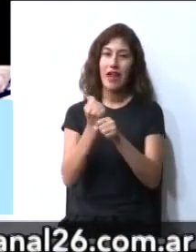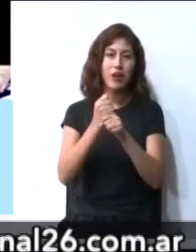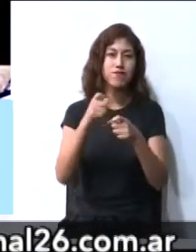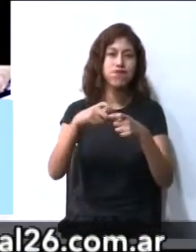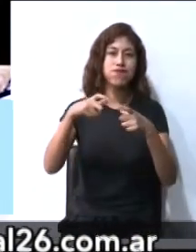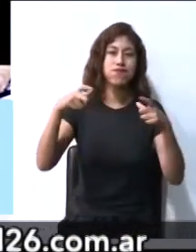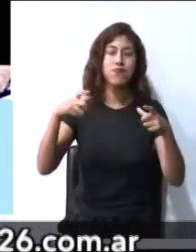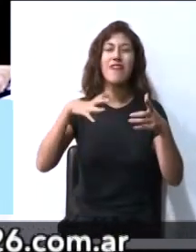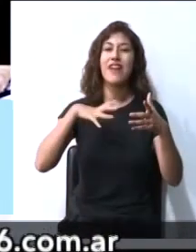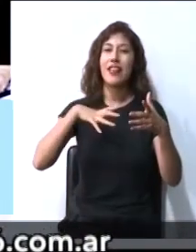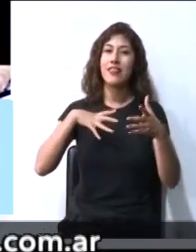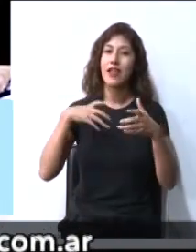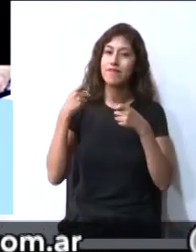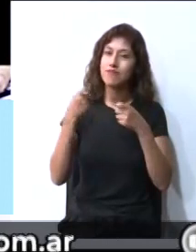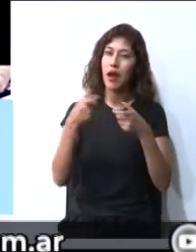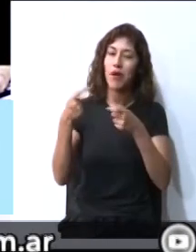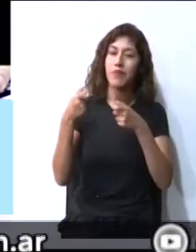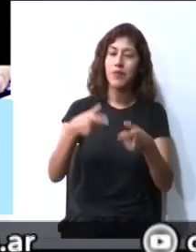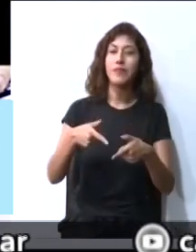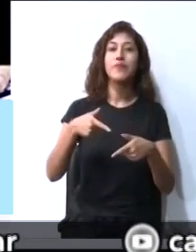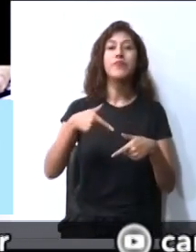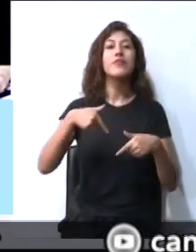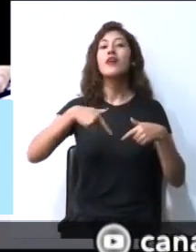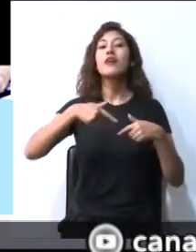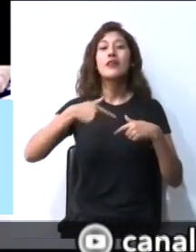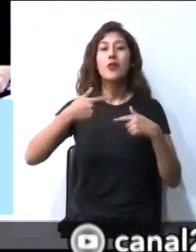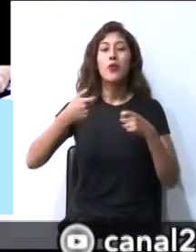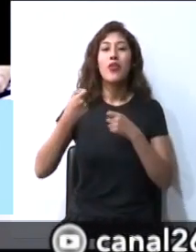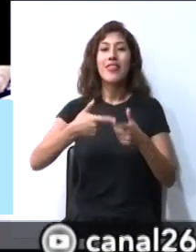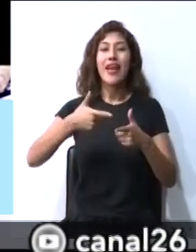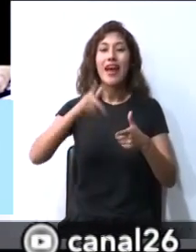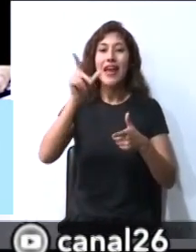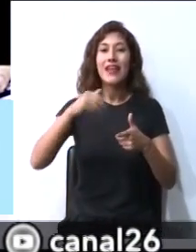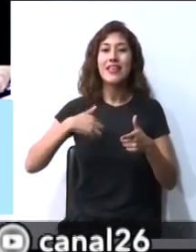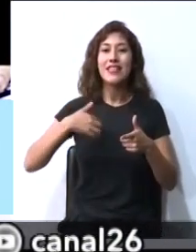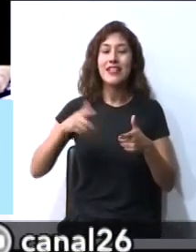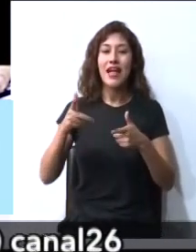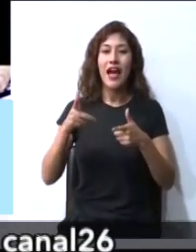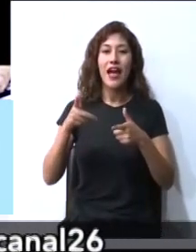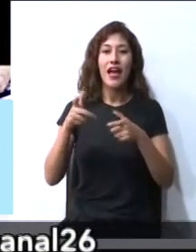impulse la iniciativa privada, que le devuelva a la Argentina su perfil exportador.